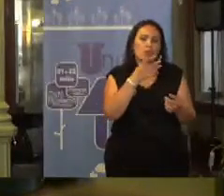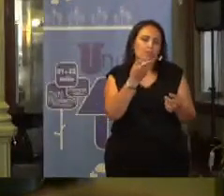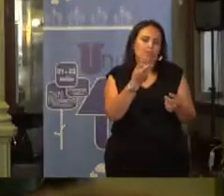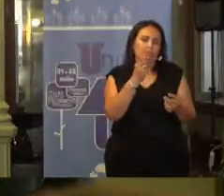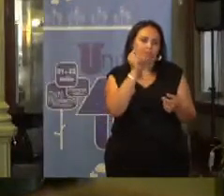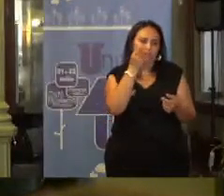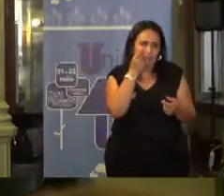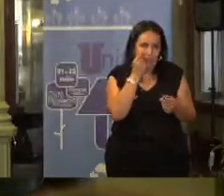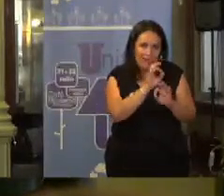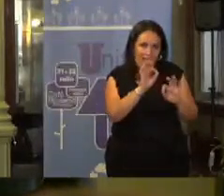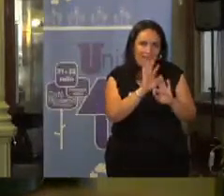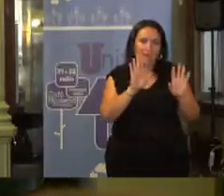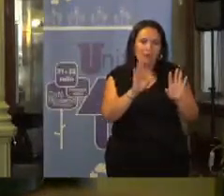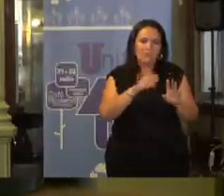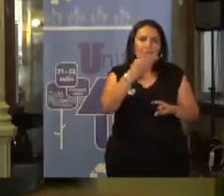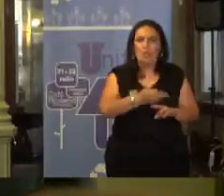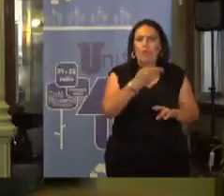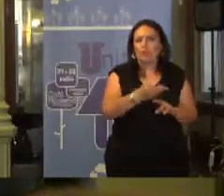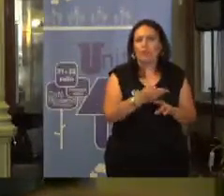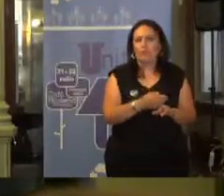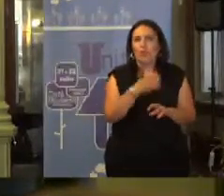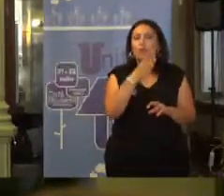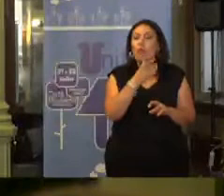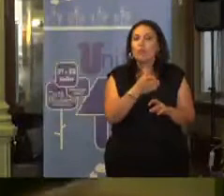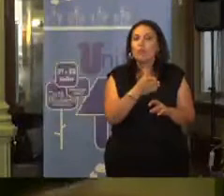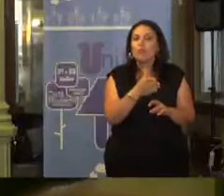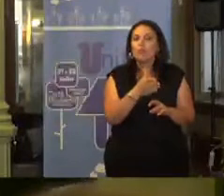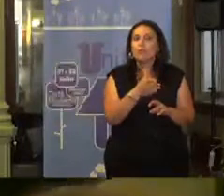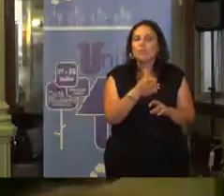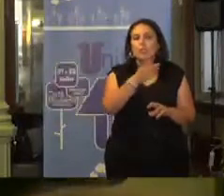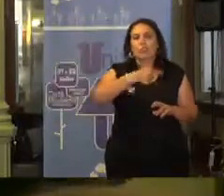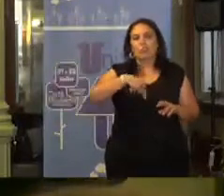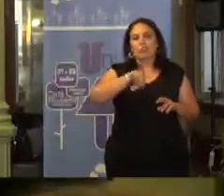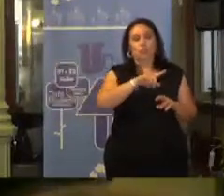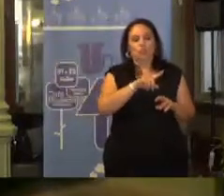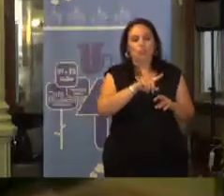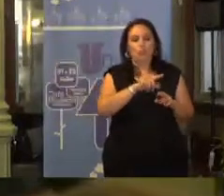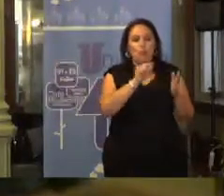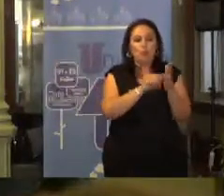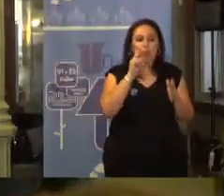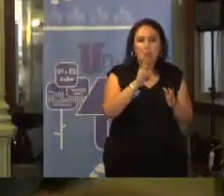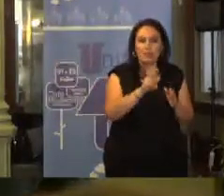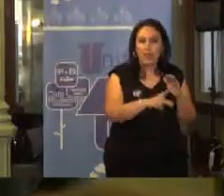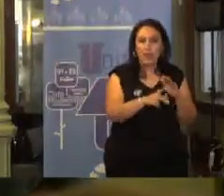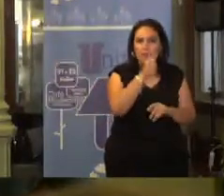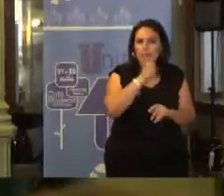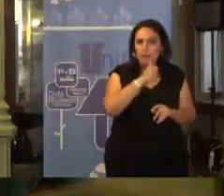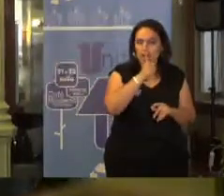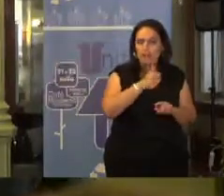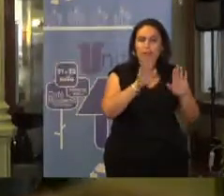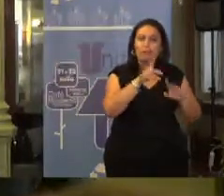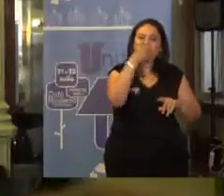medioambiental, sobre todo en sí mesma, polo que ten que ver do punto de vista conservacionista, pero tamén polo que ten que ver coa